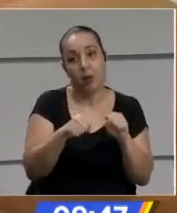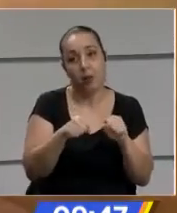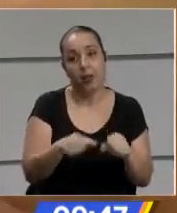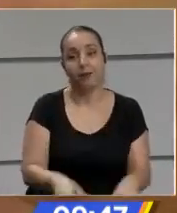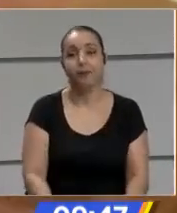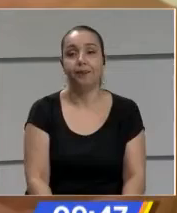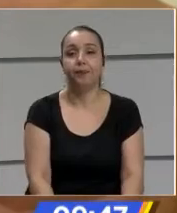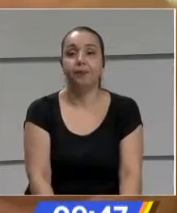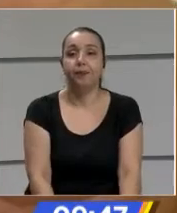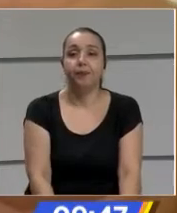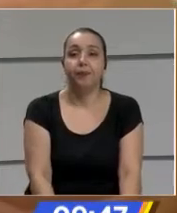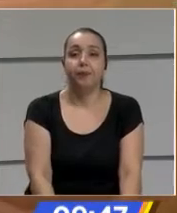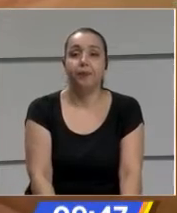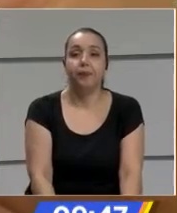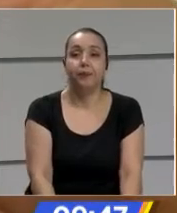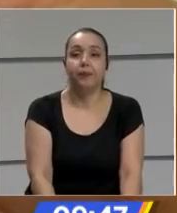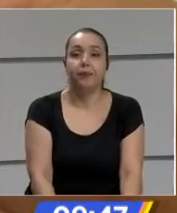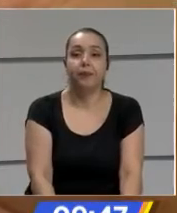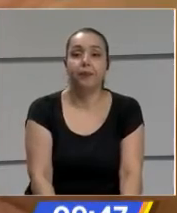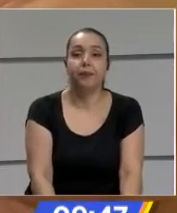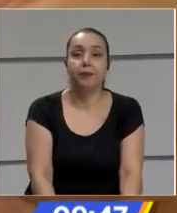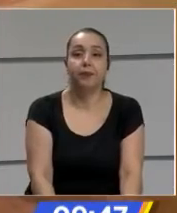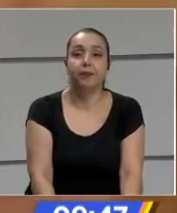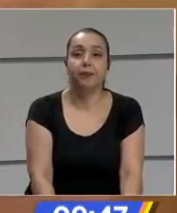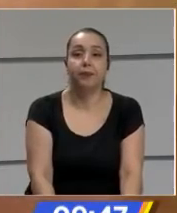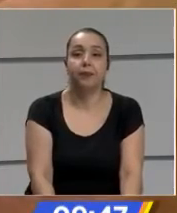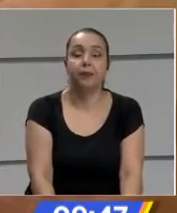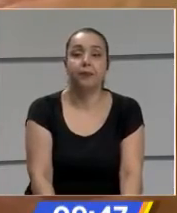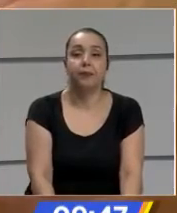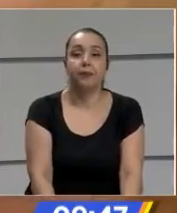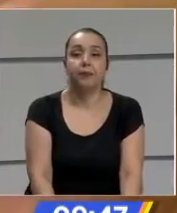de esta manera. Ok.